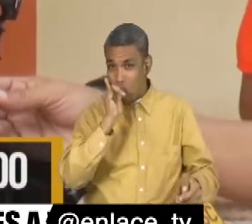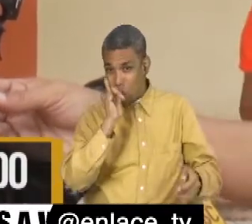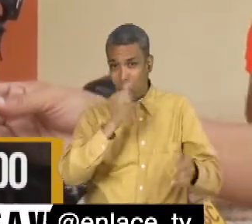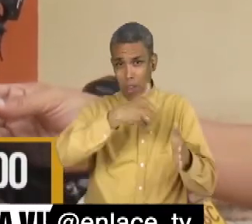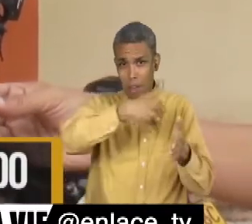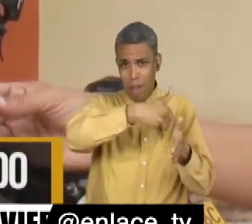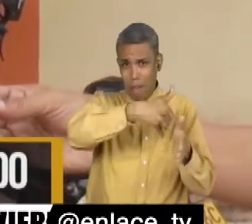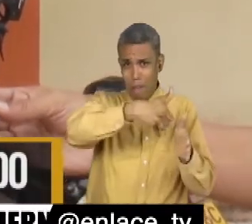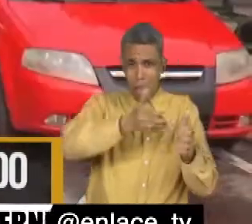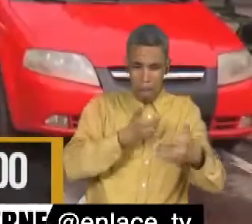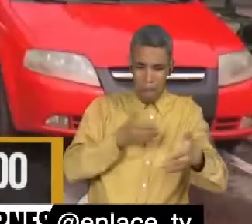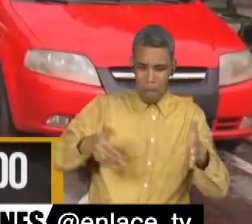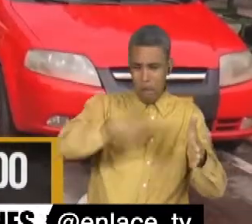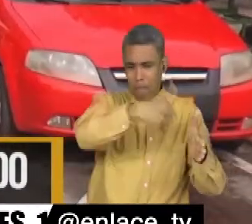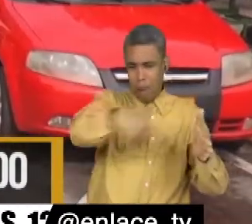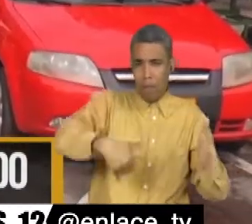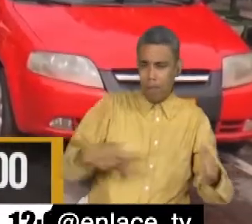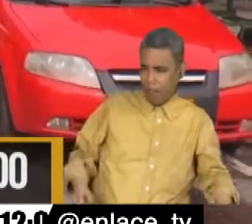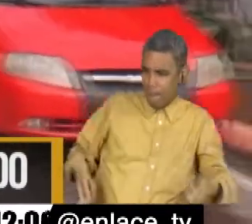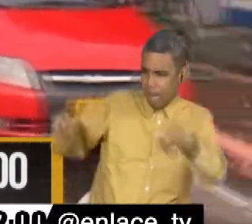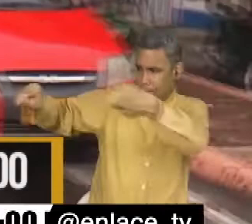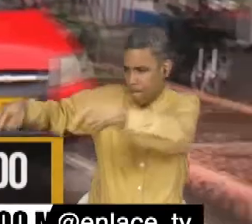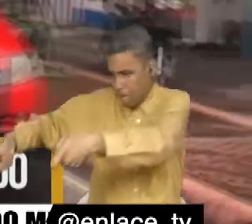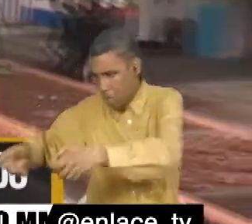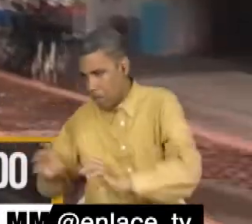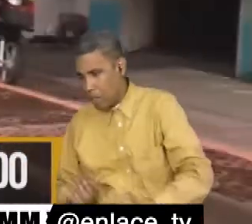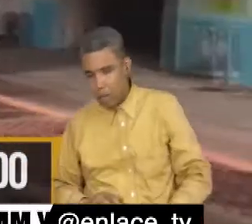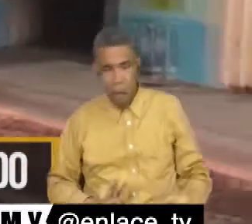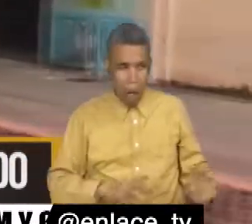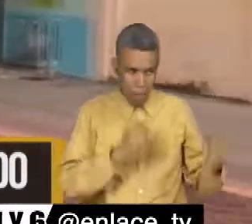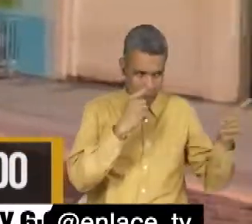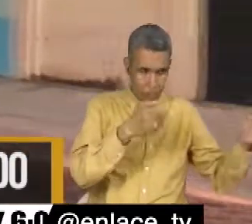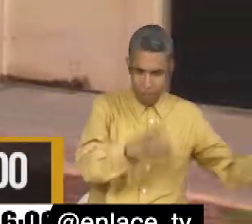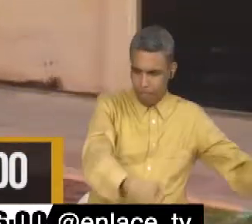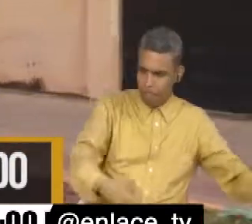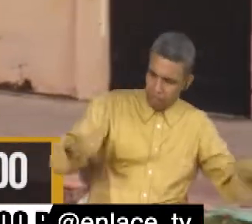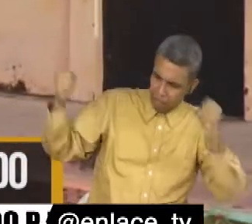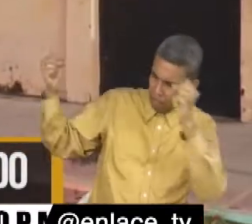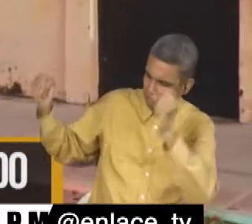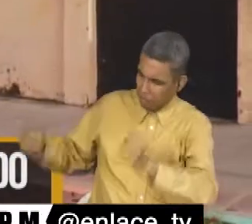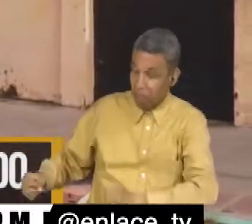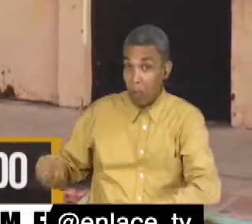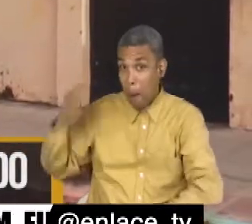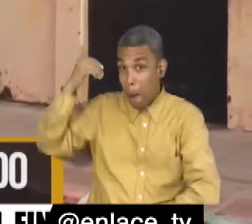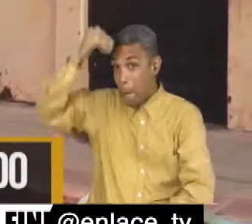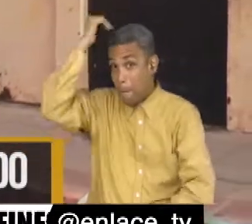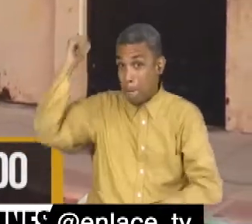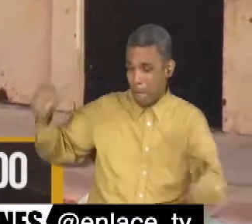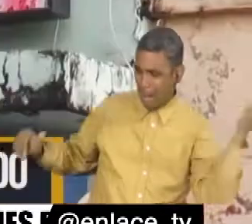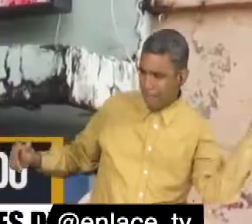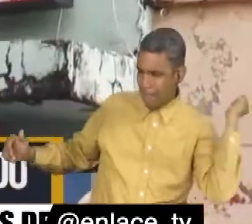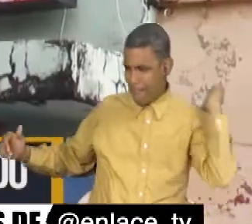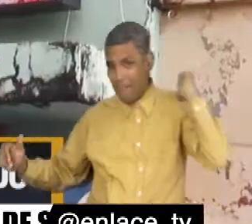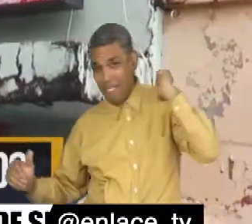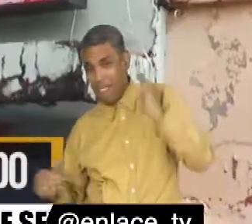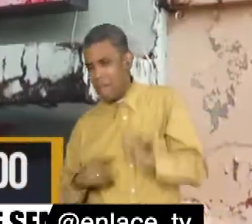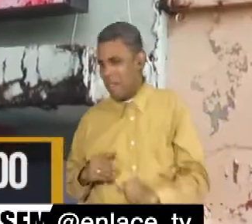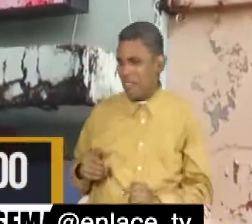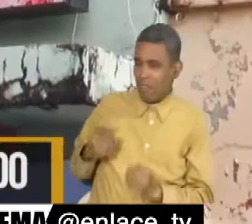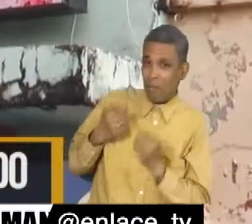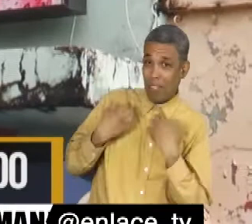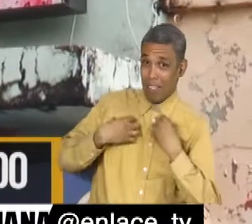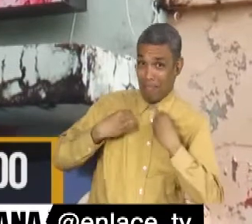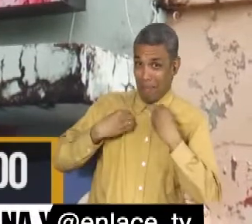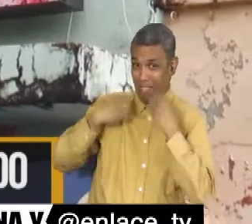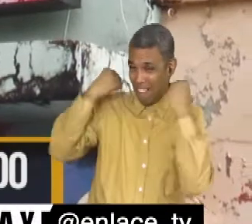que él volteó, él y una vez lo agarraron y lo metieron para el baño, lo amarraron a las mismas camisas, cordones que